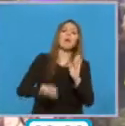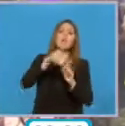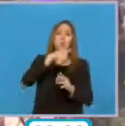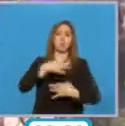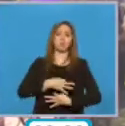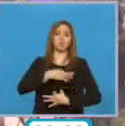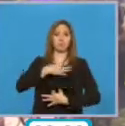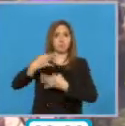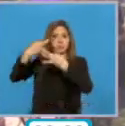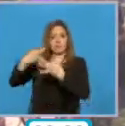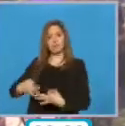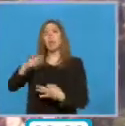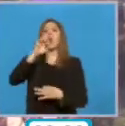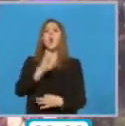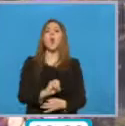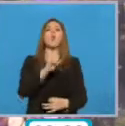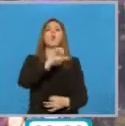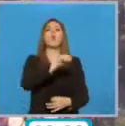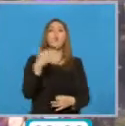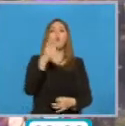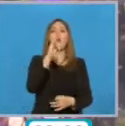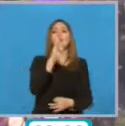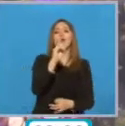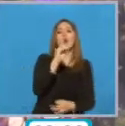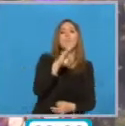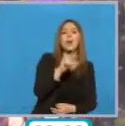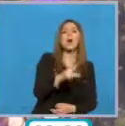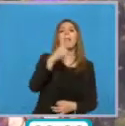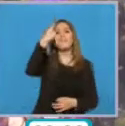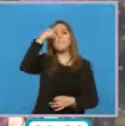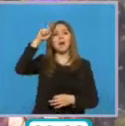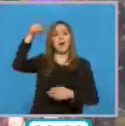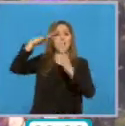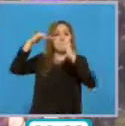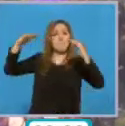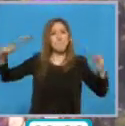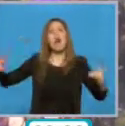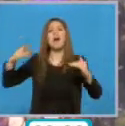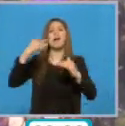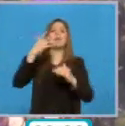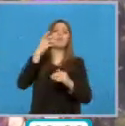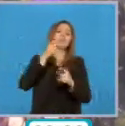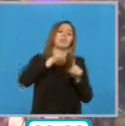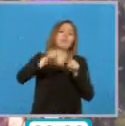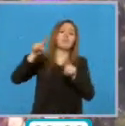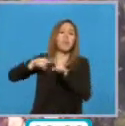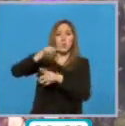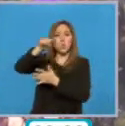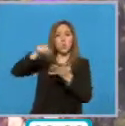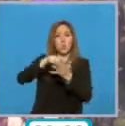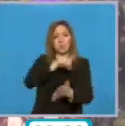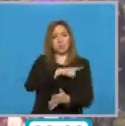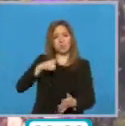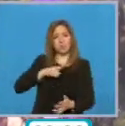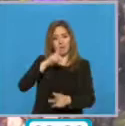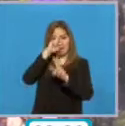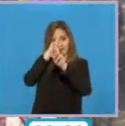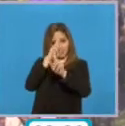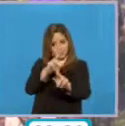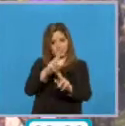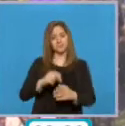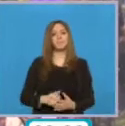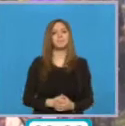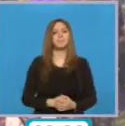por algo te están diciendo un formal de playa o cosas como de este estilo. Hay que ser como muy respetuosos, que esto es, yo creo